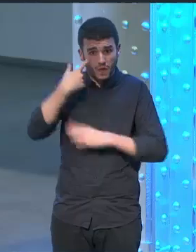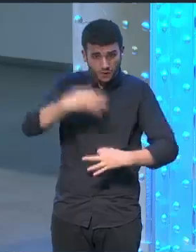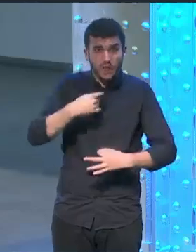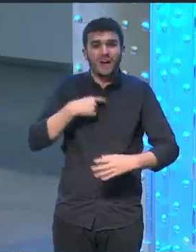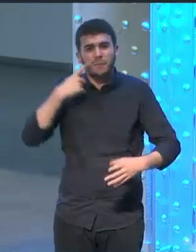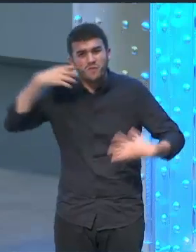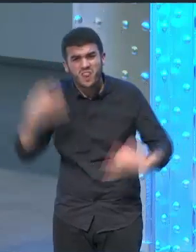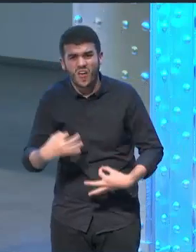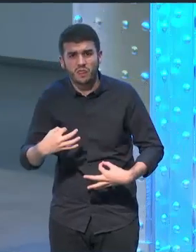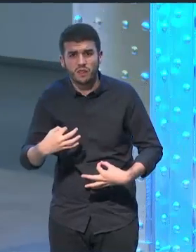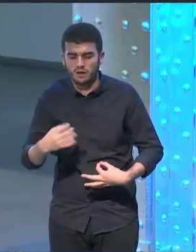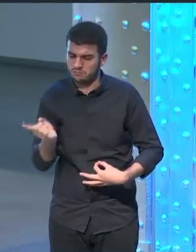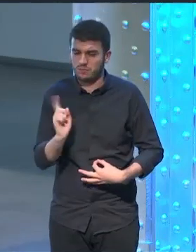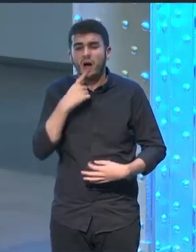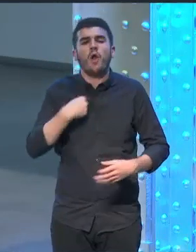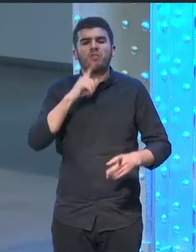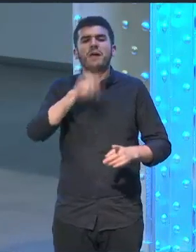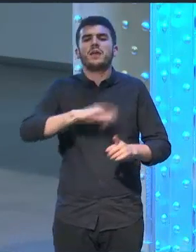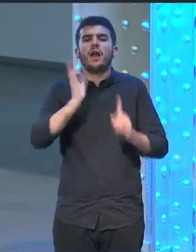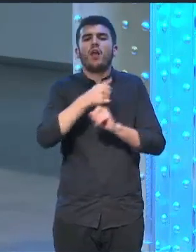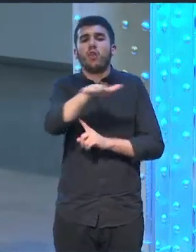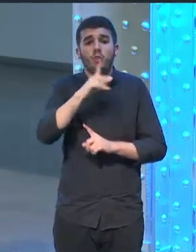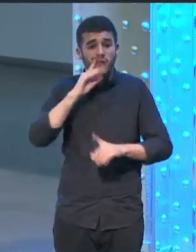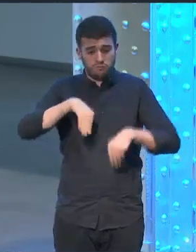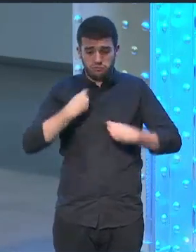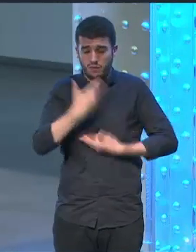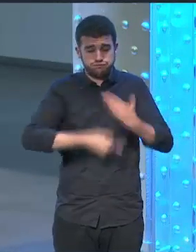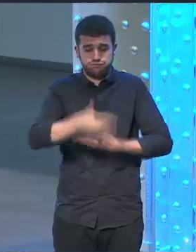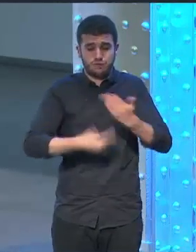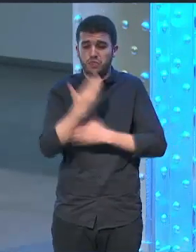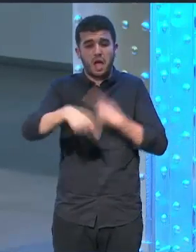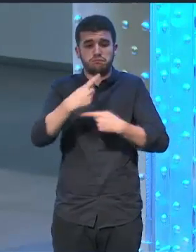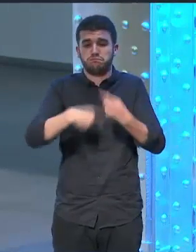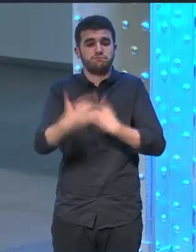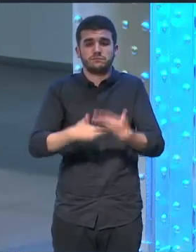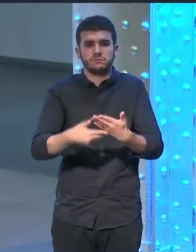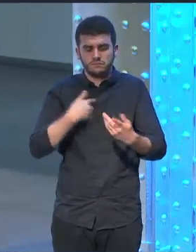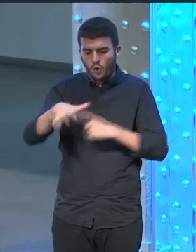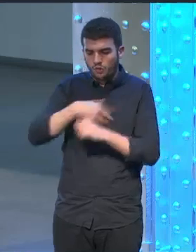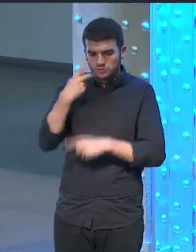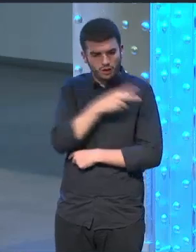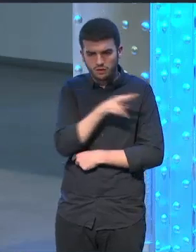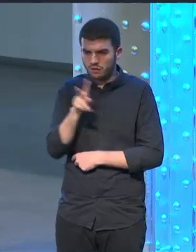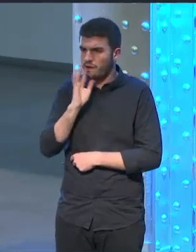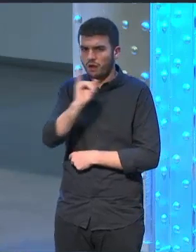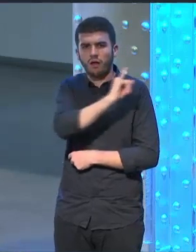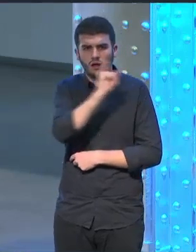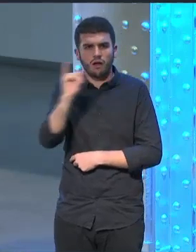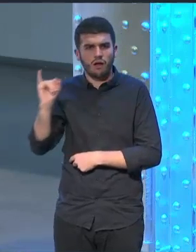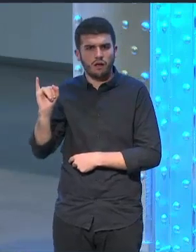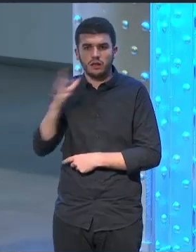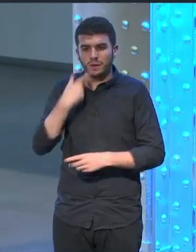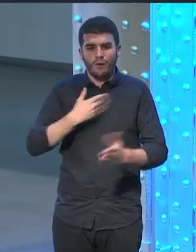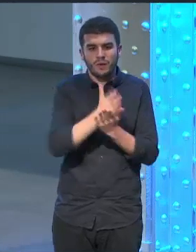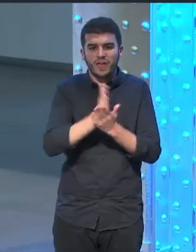Y lo encontramos ¿dónde? Lo encontramos también en el día a día y en nuestro contexto, ¿no? Lo encontramos en los medios de comunicación,